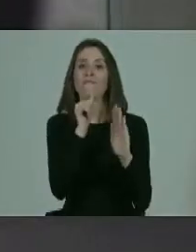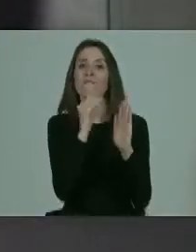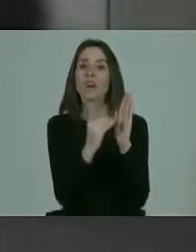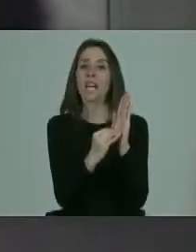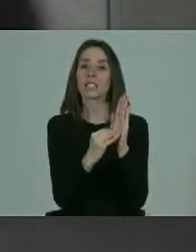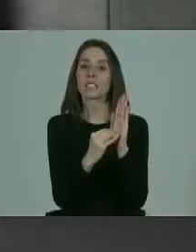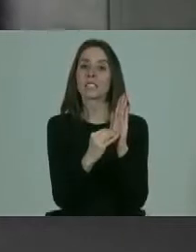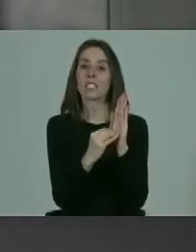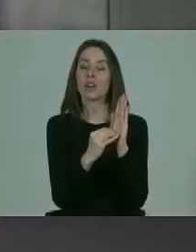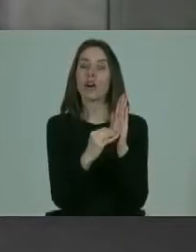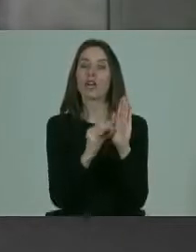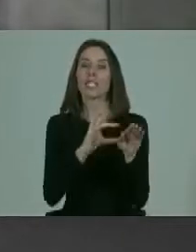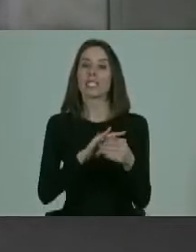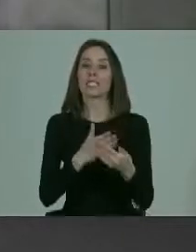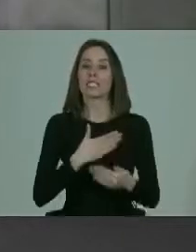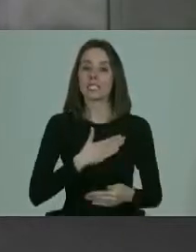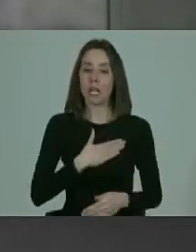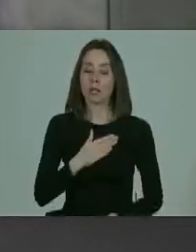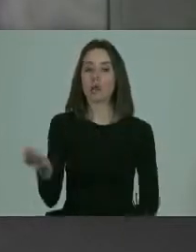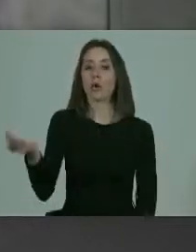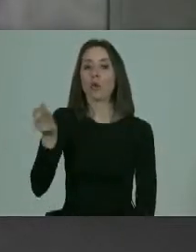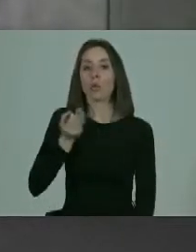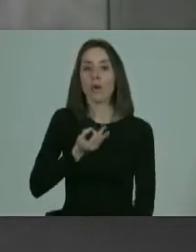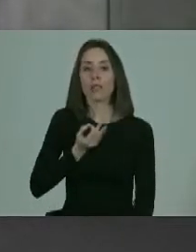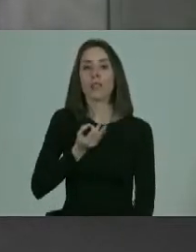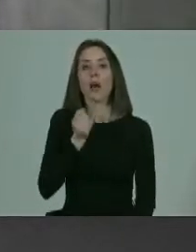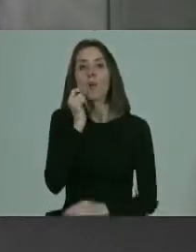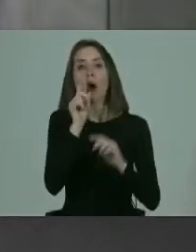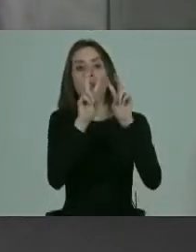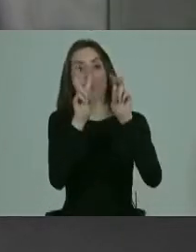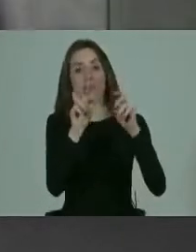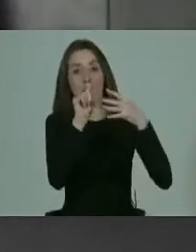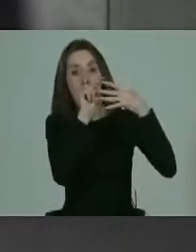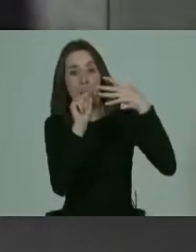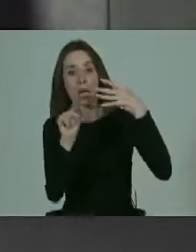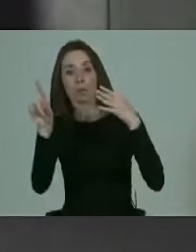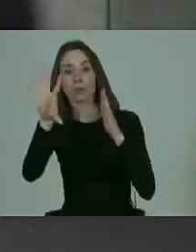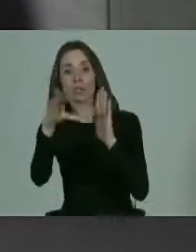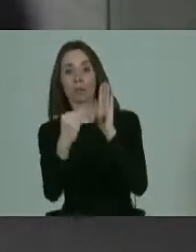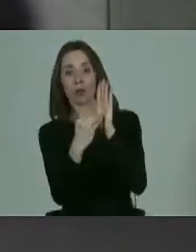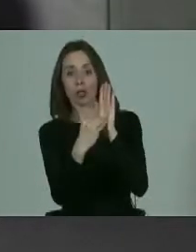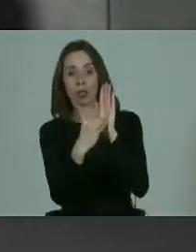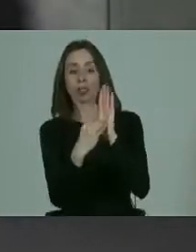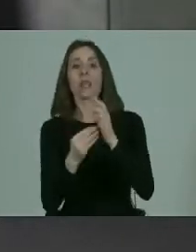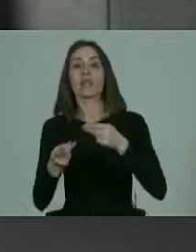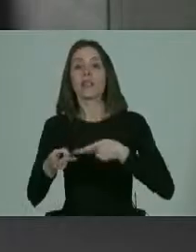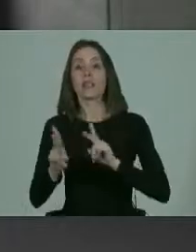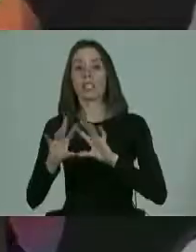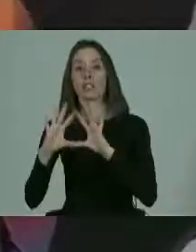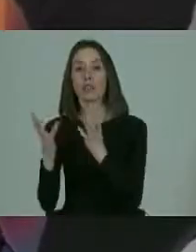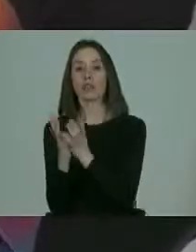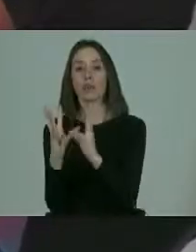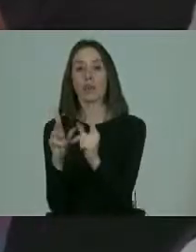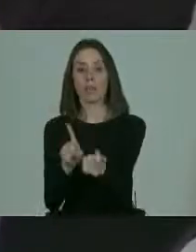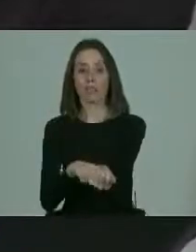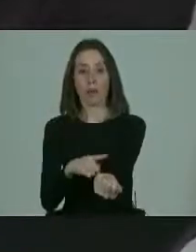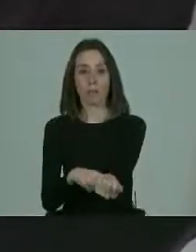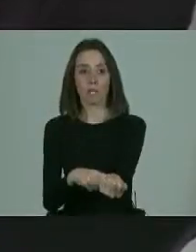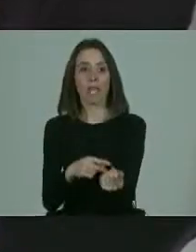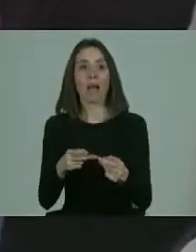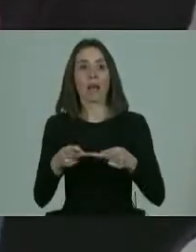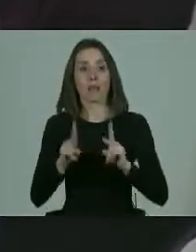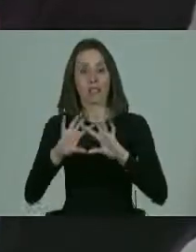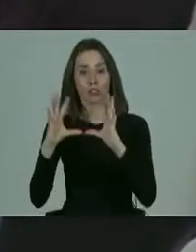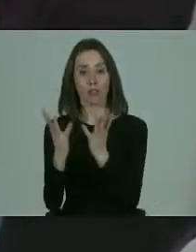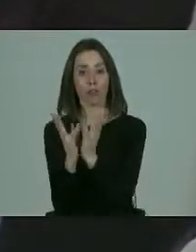salud en ella cuéntanos cuáles son los ítems que usted incorporaría en el derecho a formar familia el derecho a